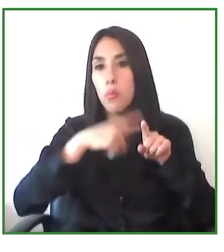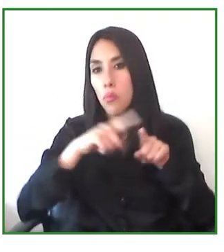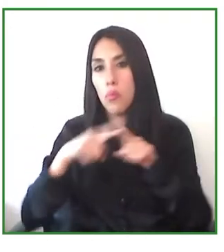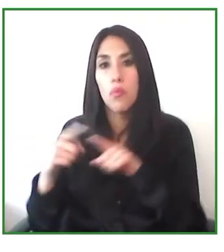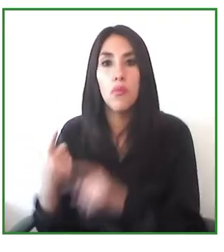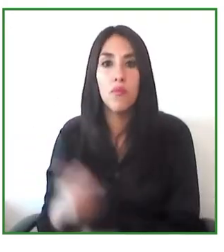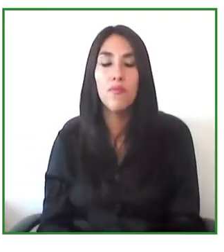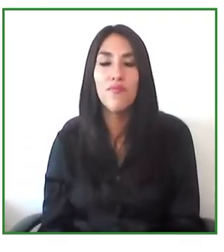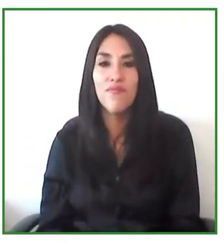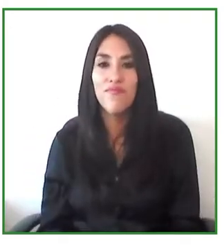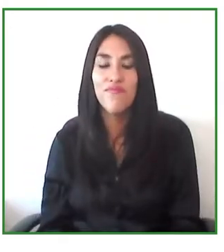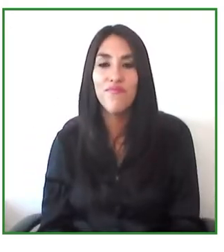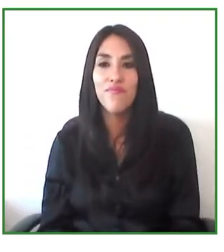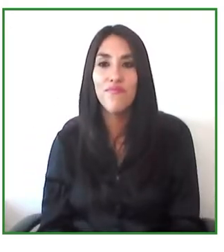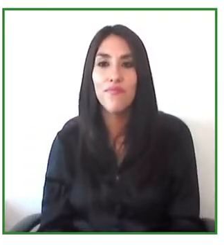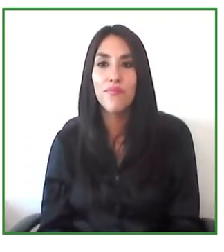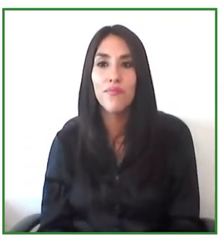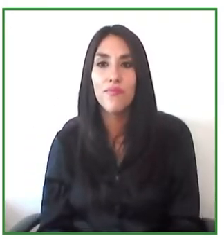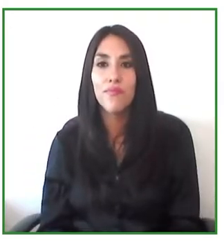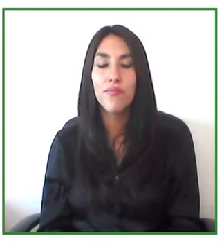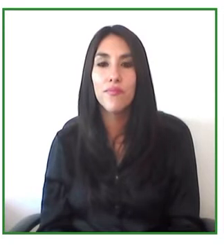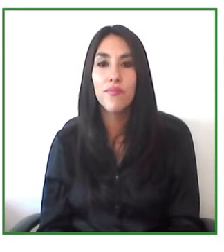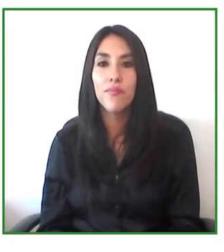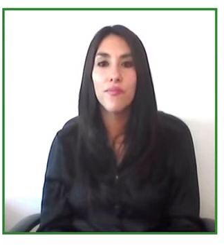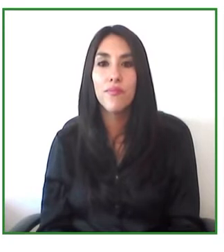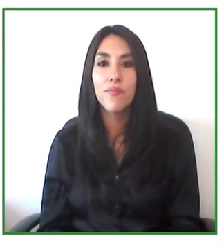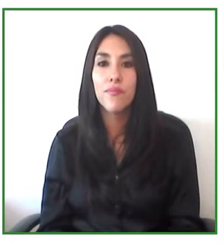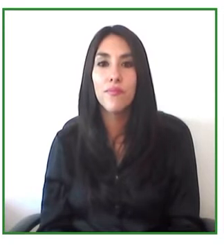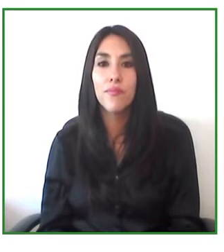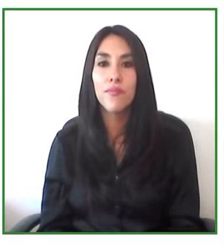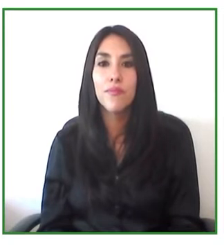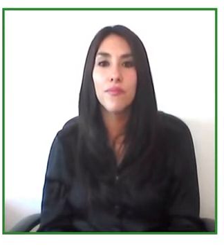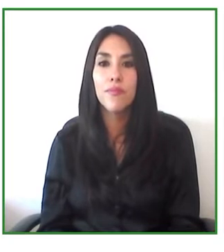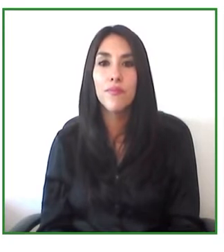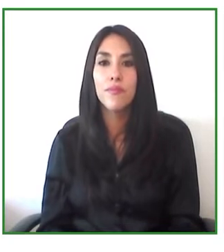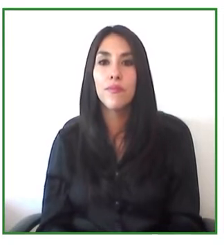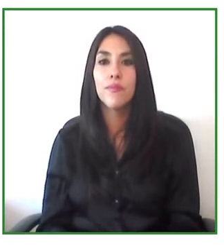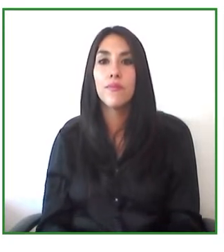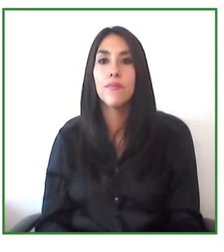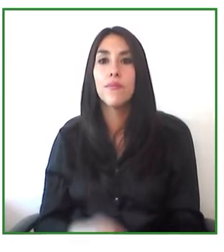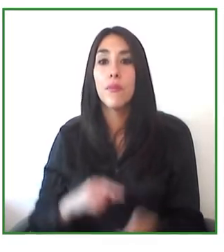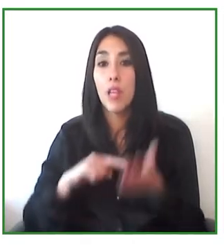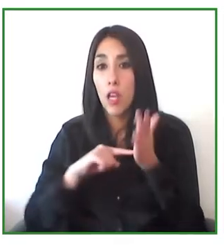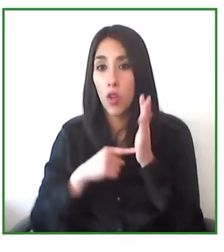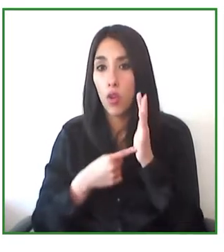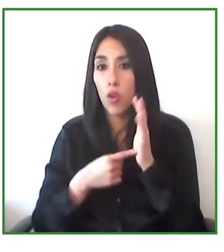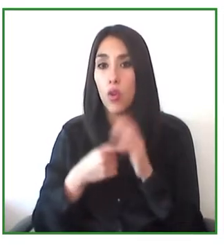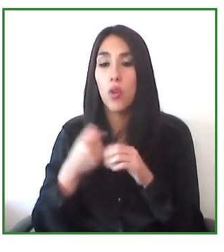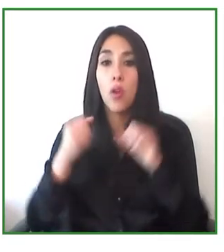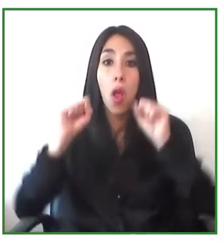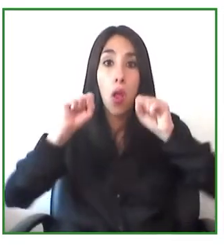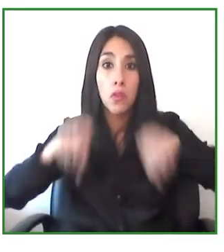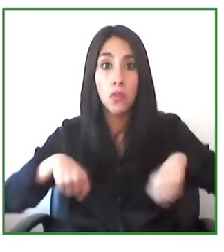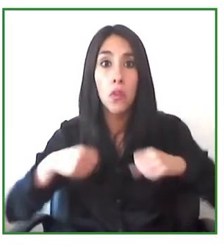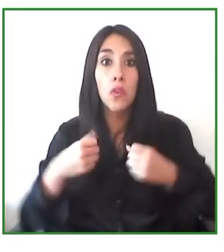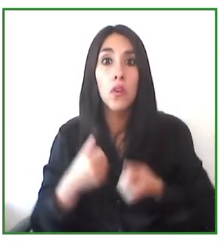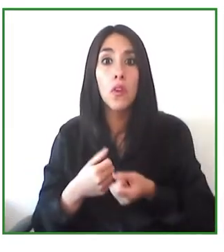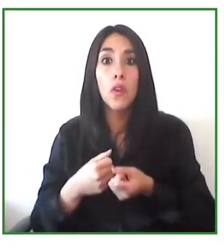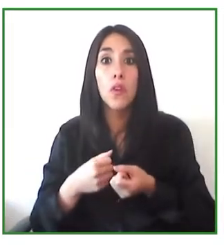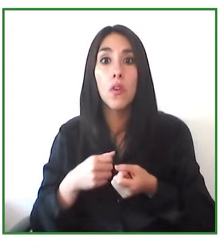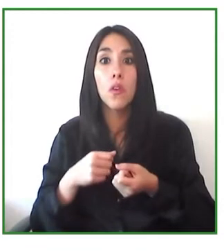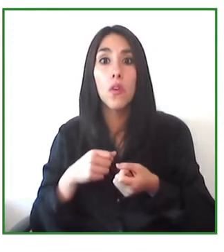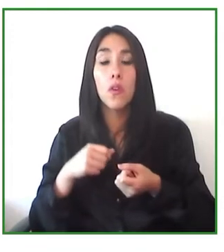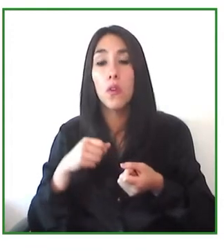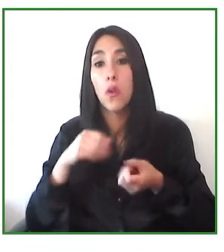pensamos que también podía ser, digamos, plausible usar por parte de niños. Por tanto, quizá a lo